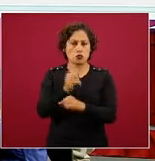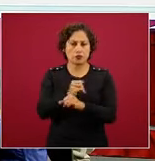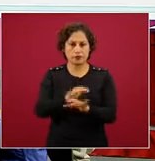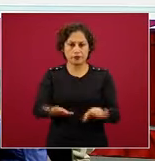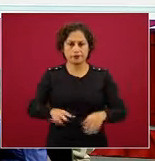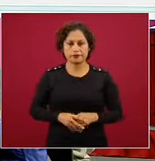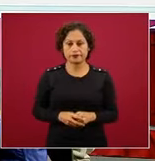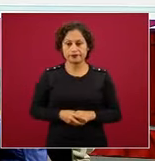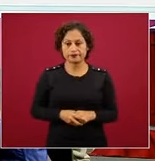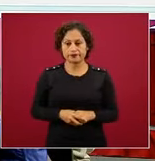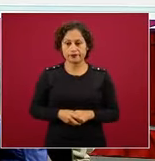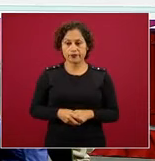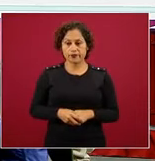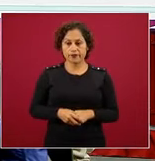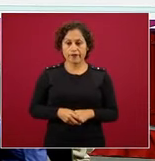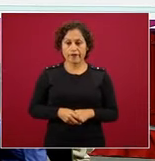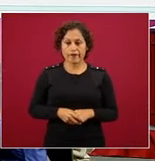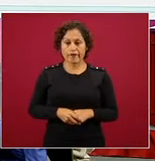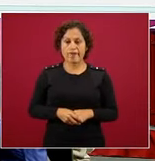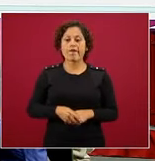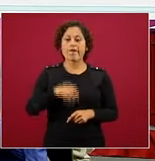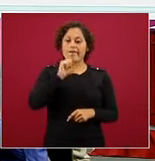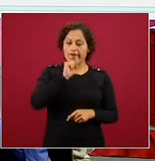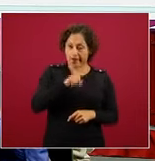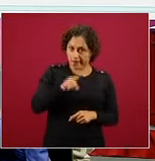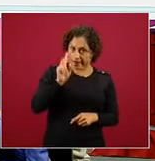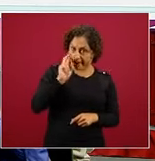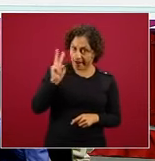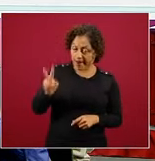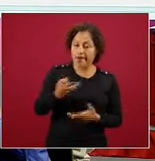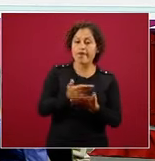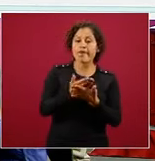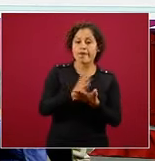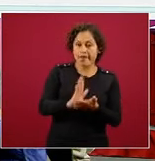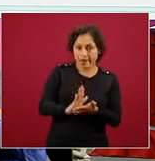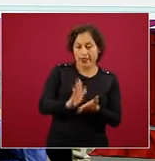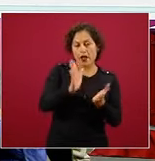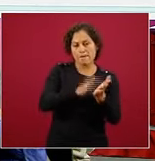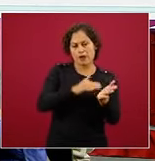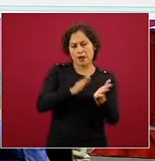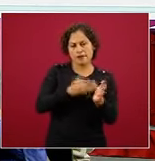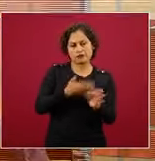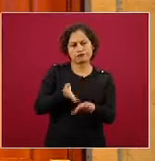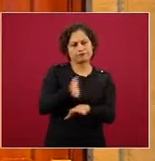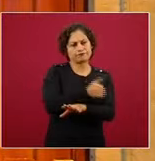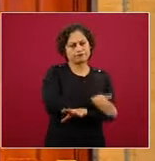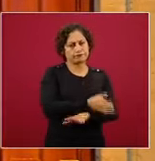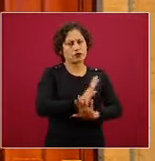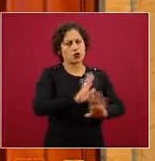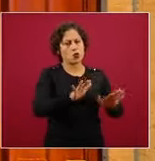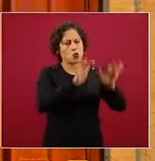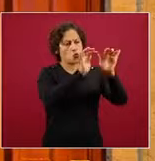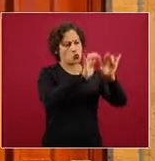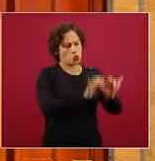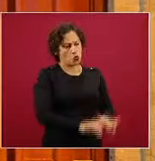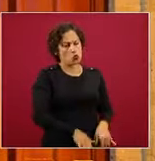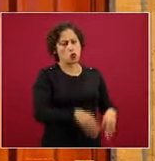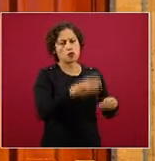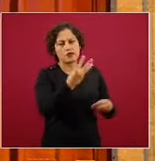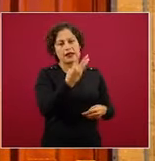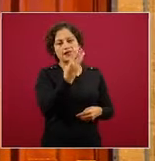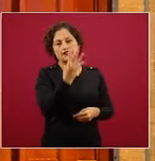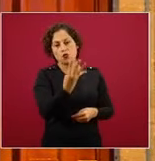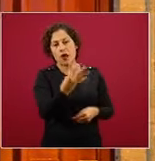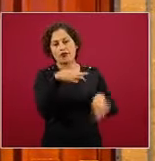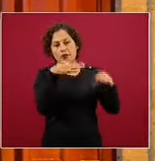Y ustedes pueden ver también, además de los documentos precedentes que son relativamente extensos, pues 3-4 páginas, tampoco es